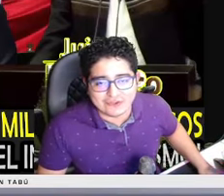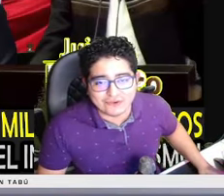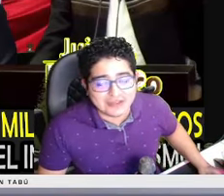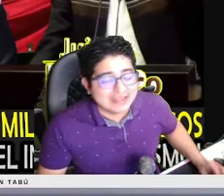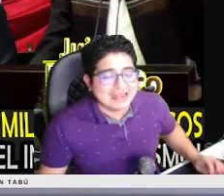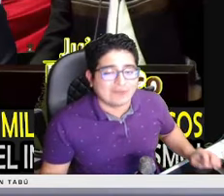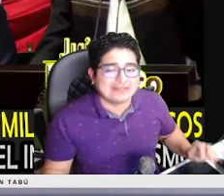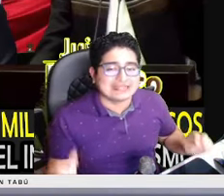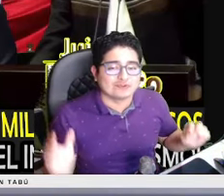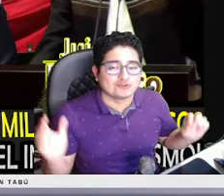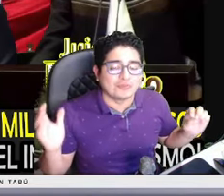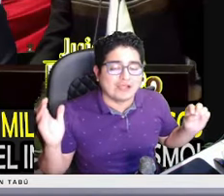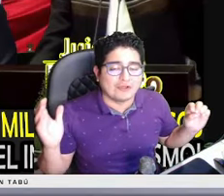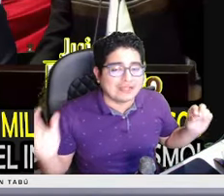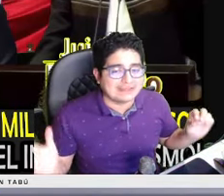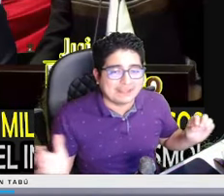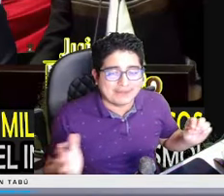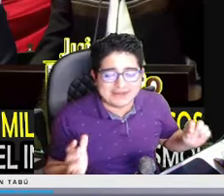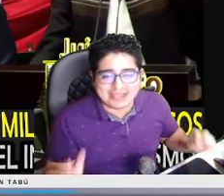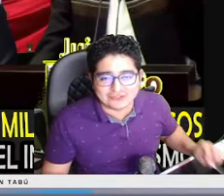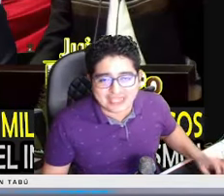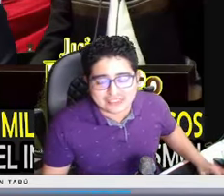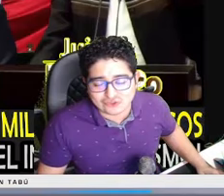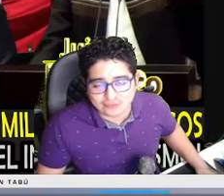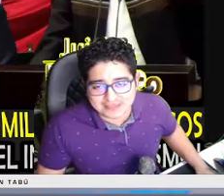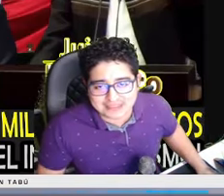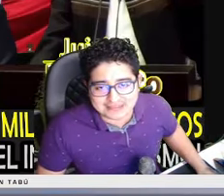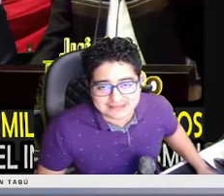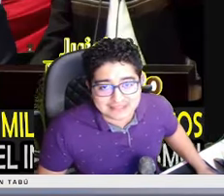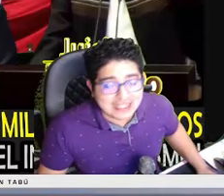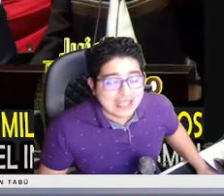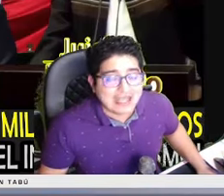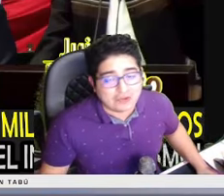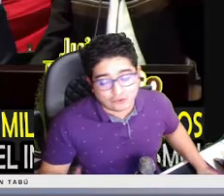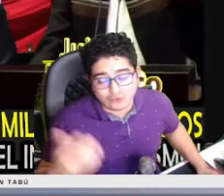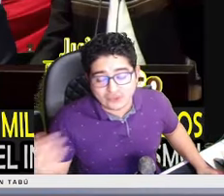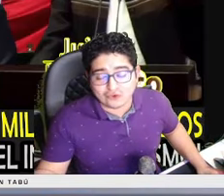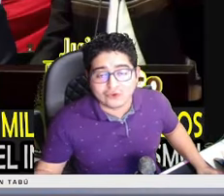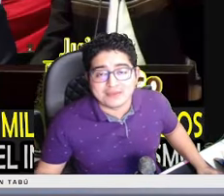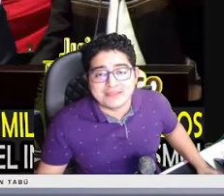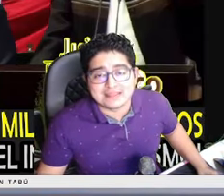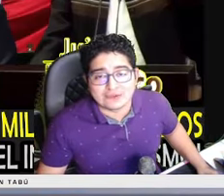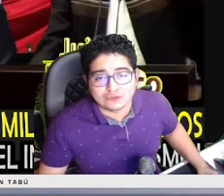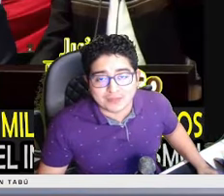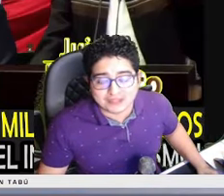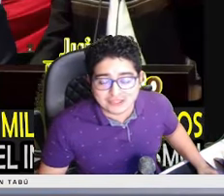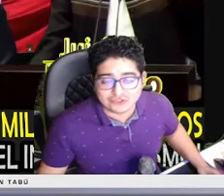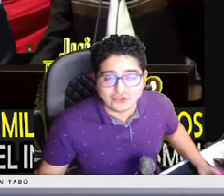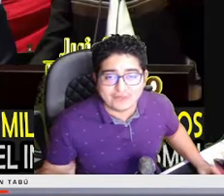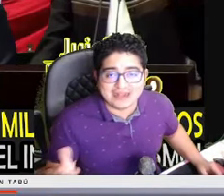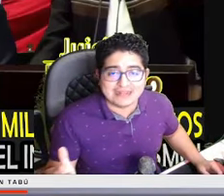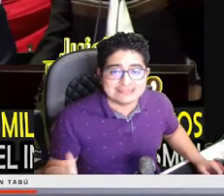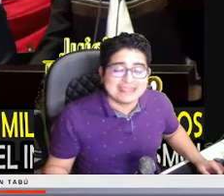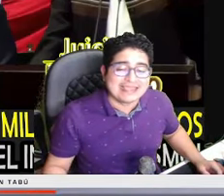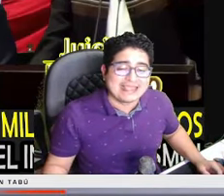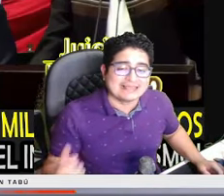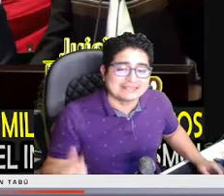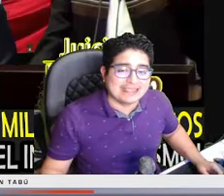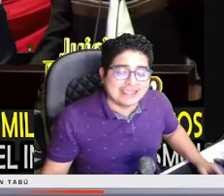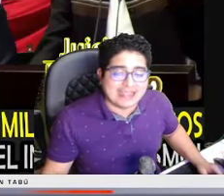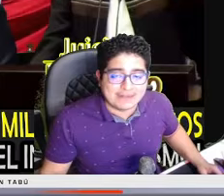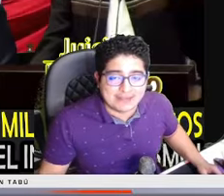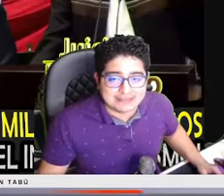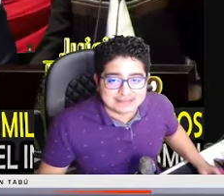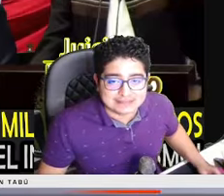del erario, la cual está acostumbrado a tener privilegios exorbitantes, coludido con obviamente con los partidos neoliberales que